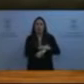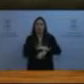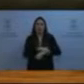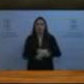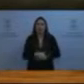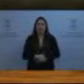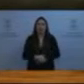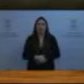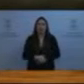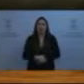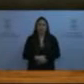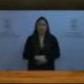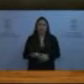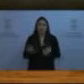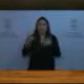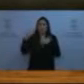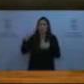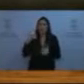Gracias, señor.